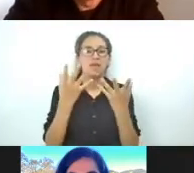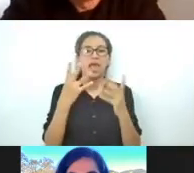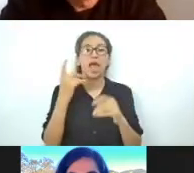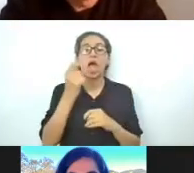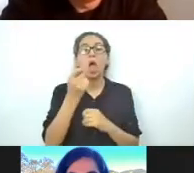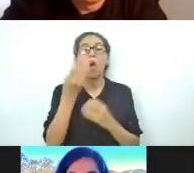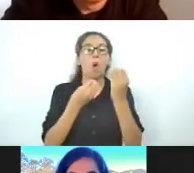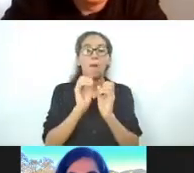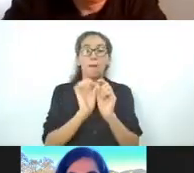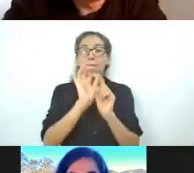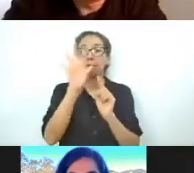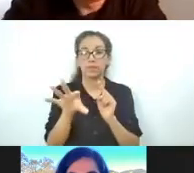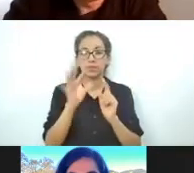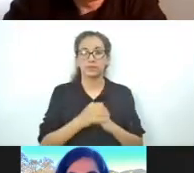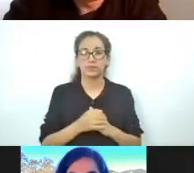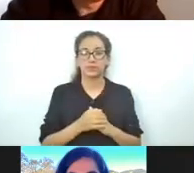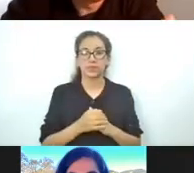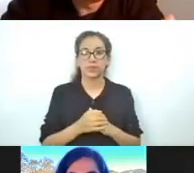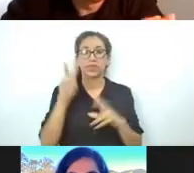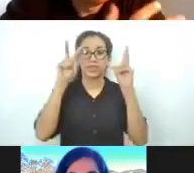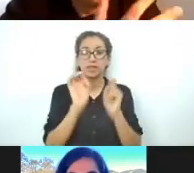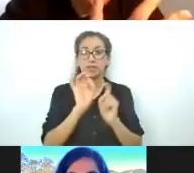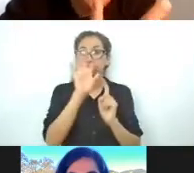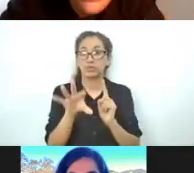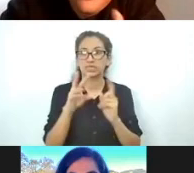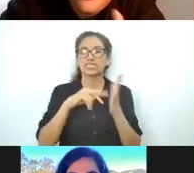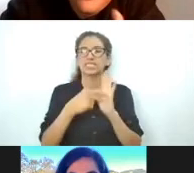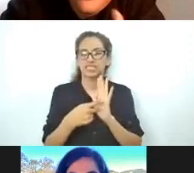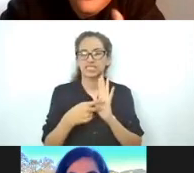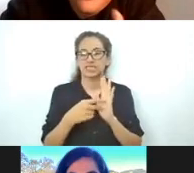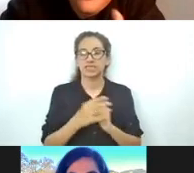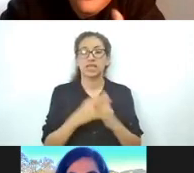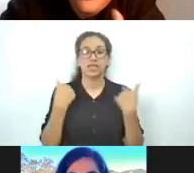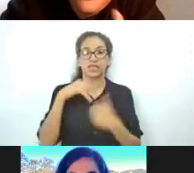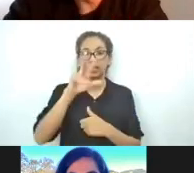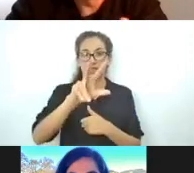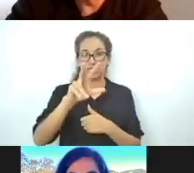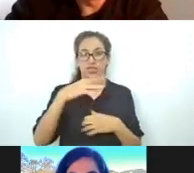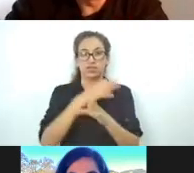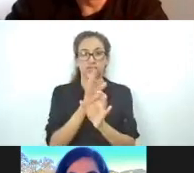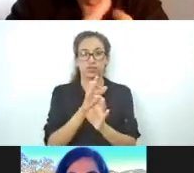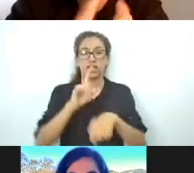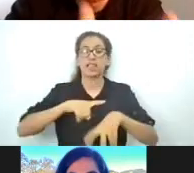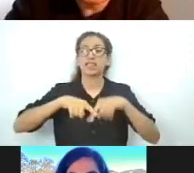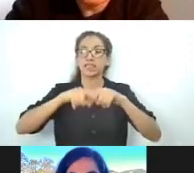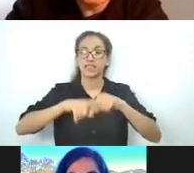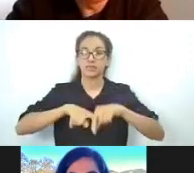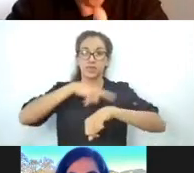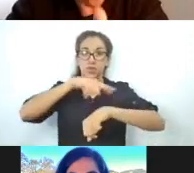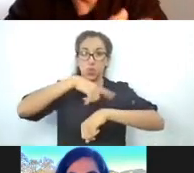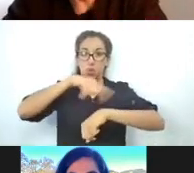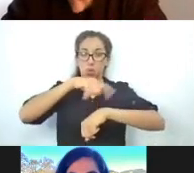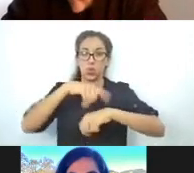Las disfunciones eyaculatorias las dividimos en tres formas, ¿no? Según la duración, hay eyaculación